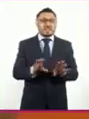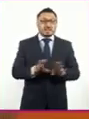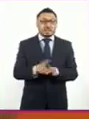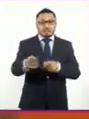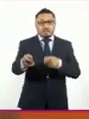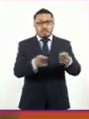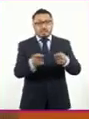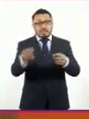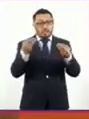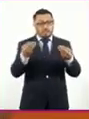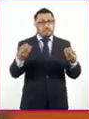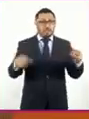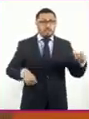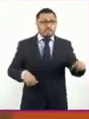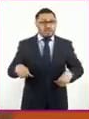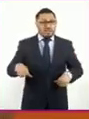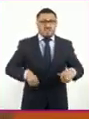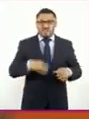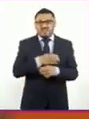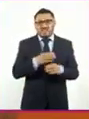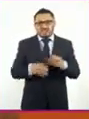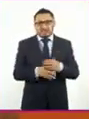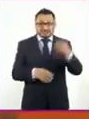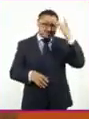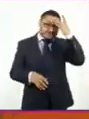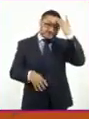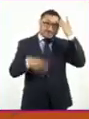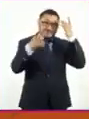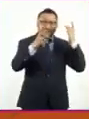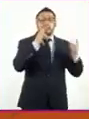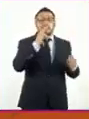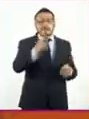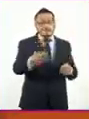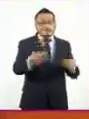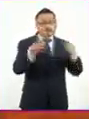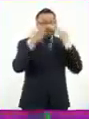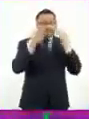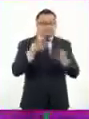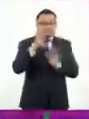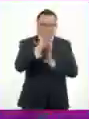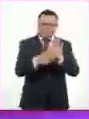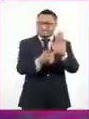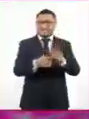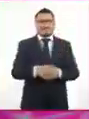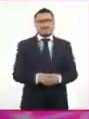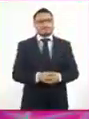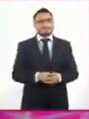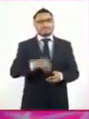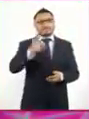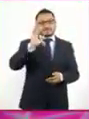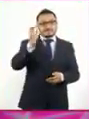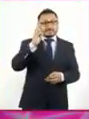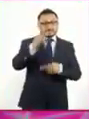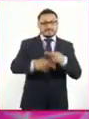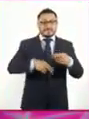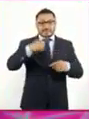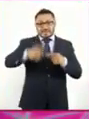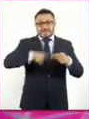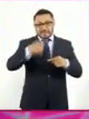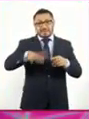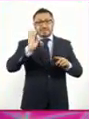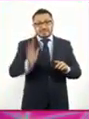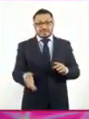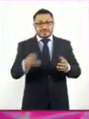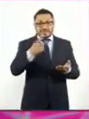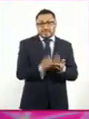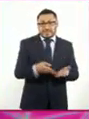control de tantas acciones? Para responder esta pregunta, observemos el siguiente video. Cuando el rollo ya fue marcado por ambos